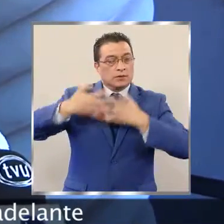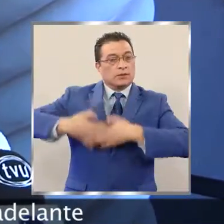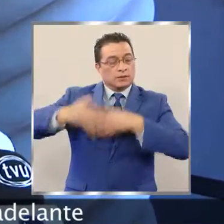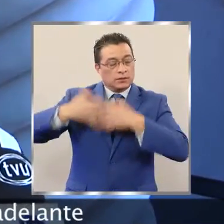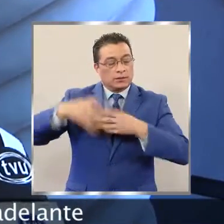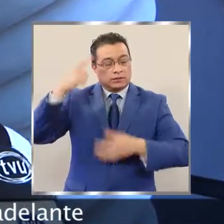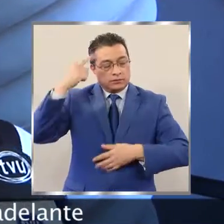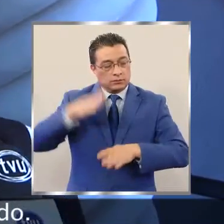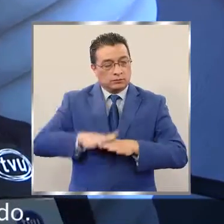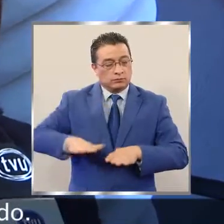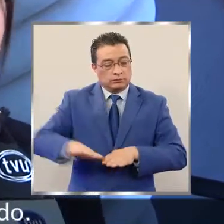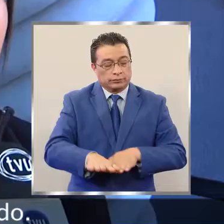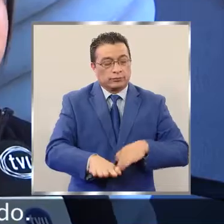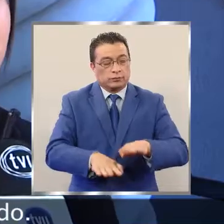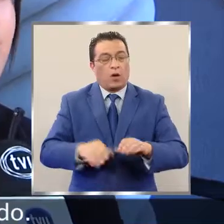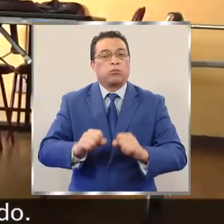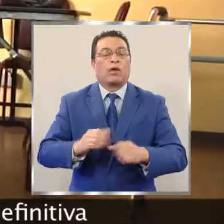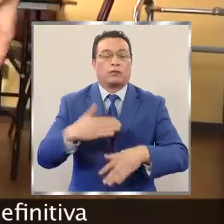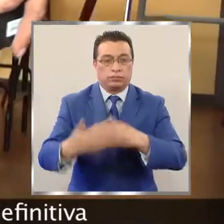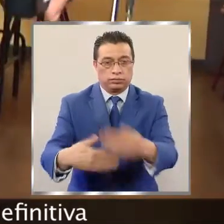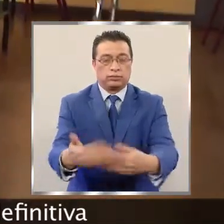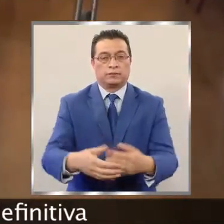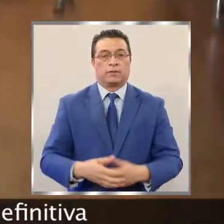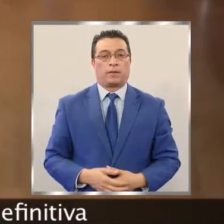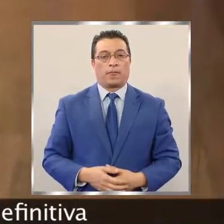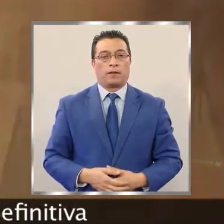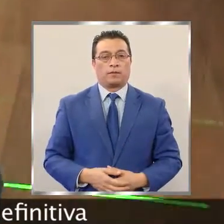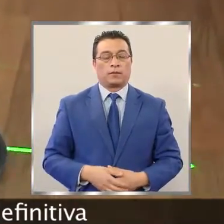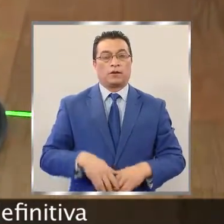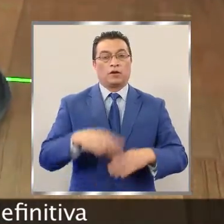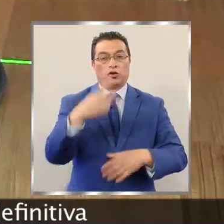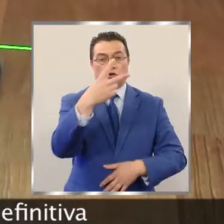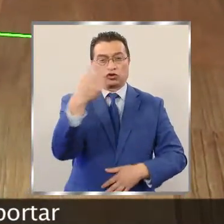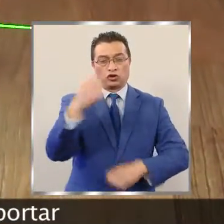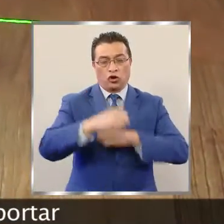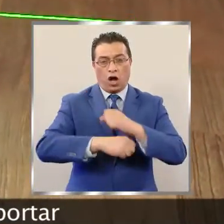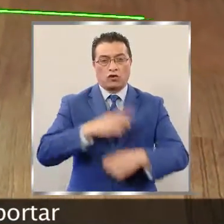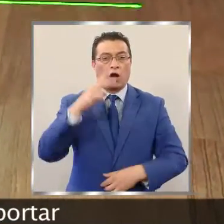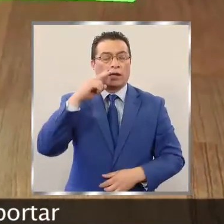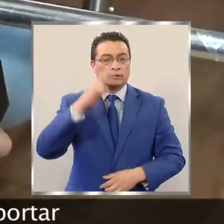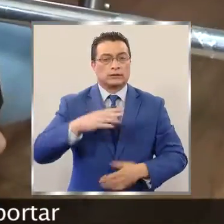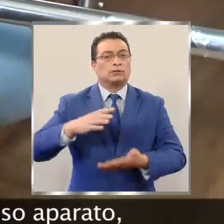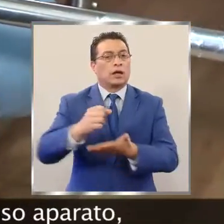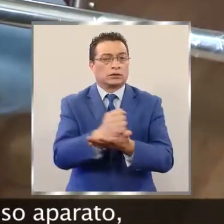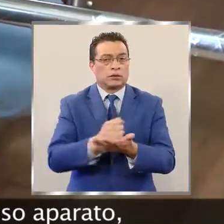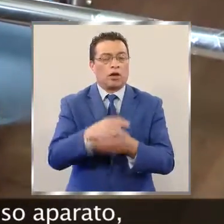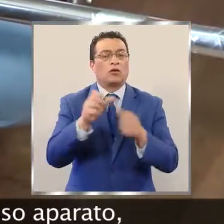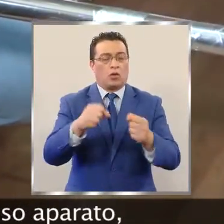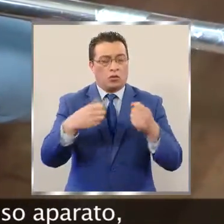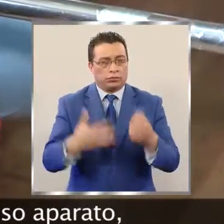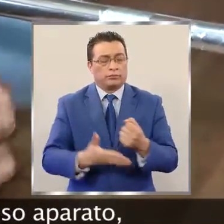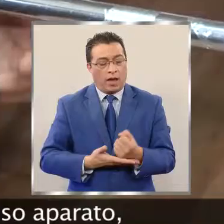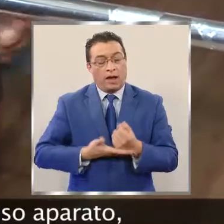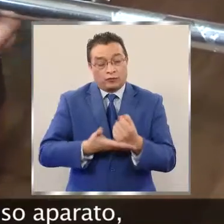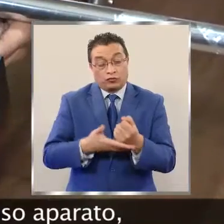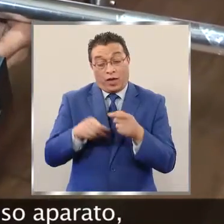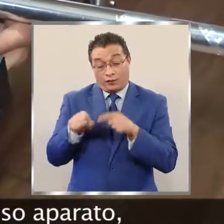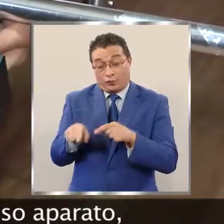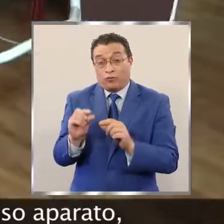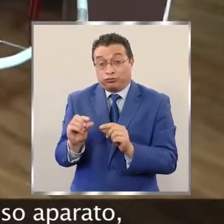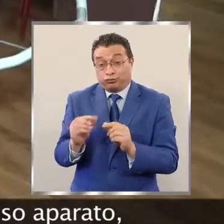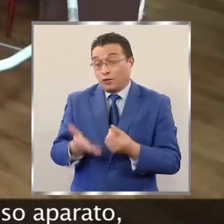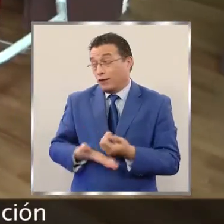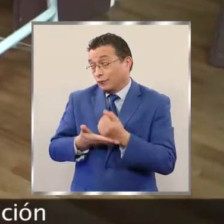de lo que vaya teniendo adelante y puede ir avanzando. Dos siglos sin una cura definitiva que Patricia trata de aportar con este pequeño pero